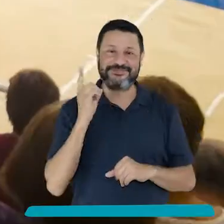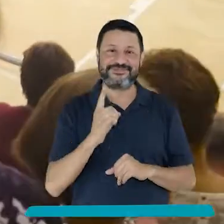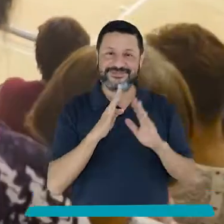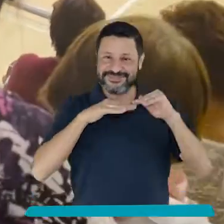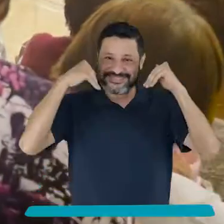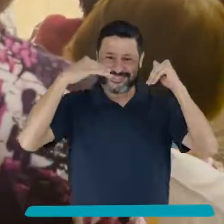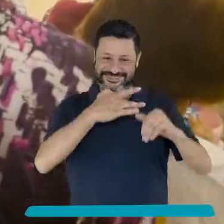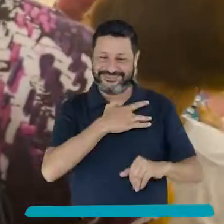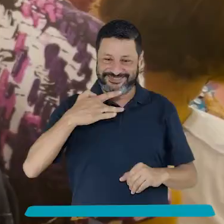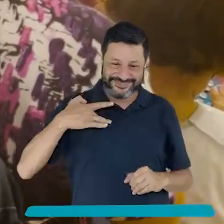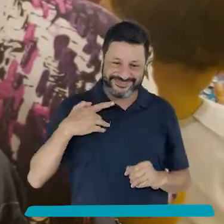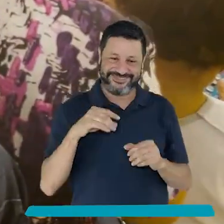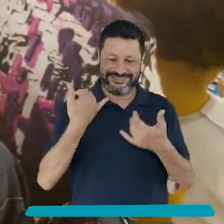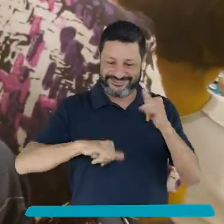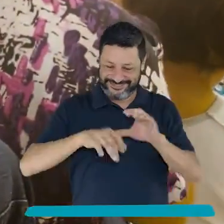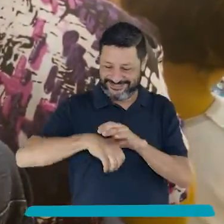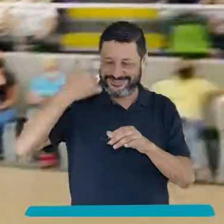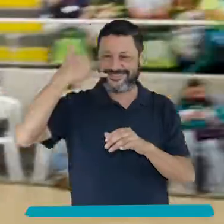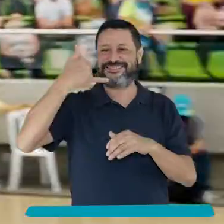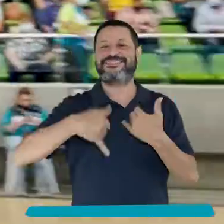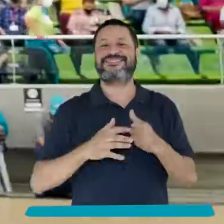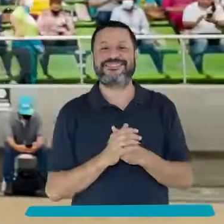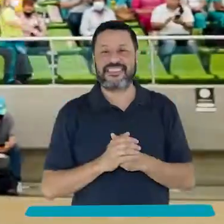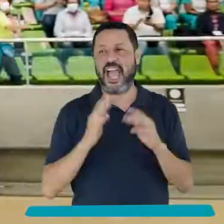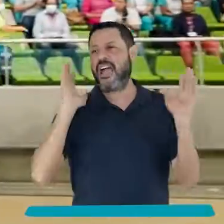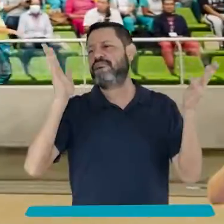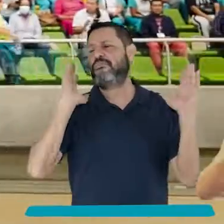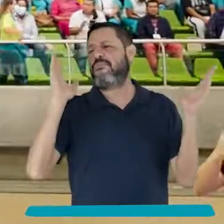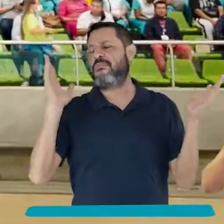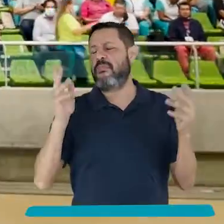alegres y eso es salud. Hacemos bingos,